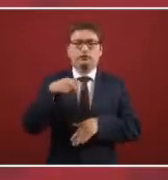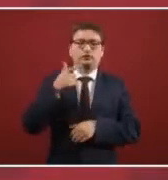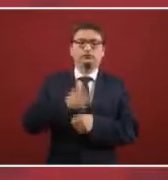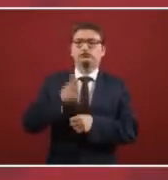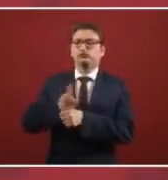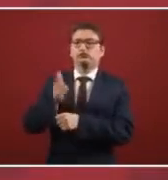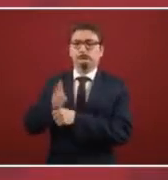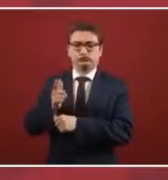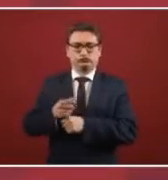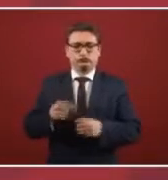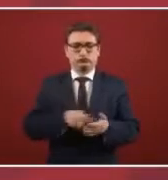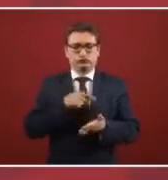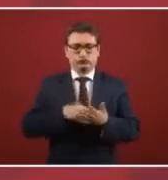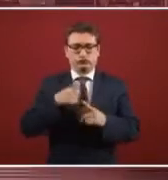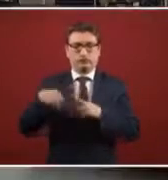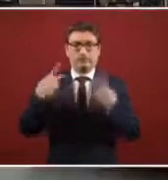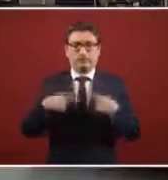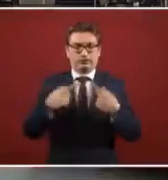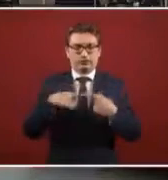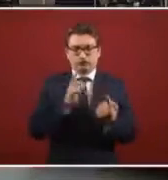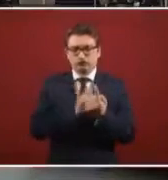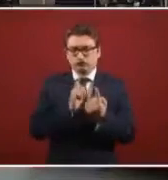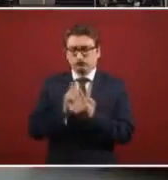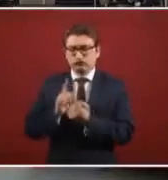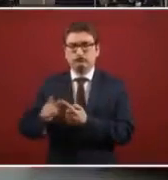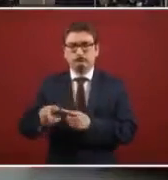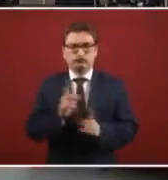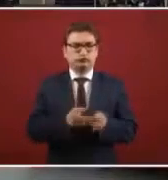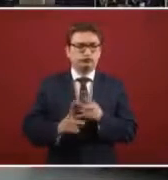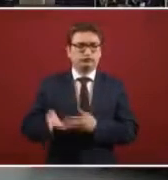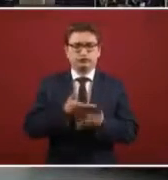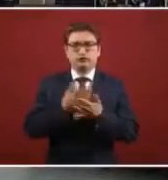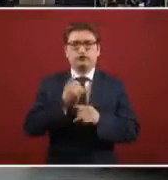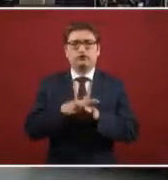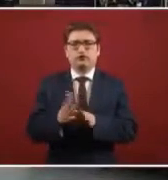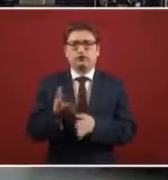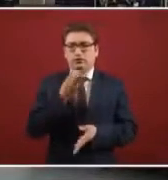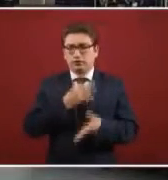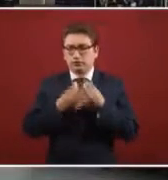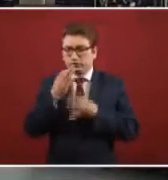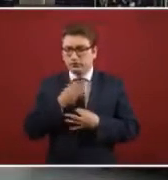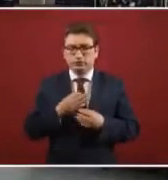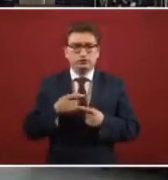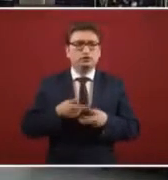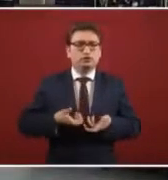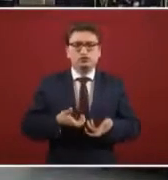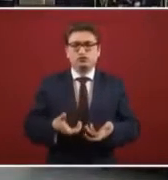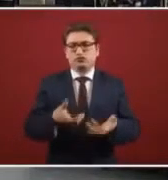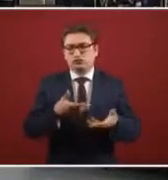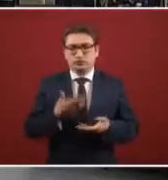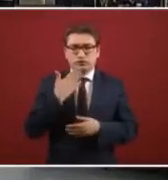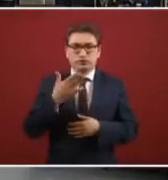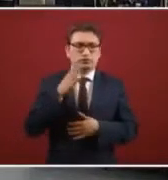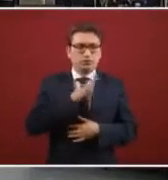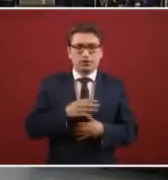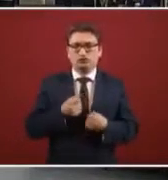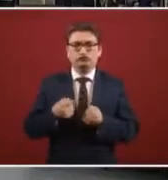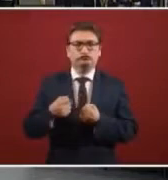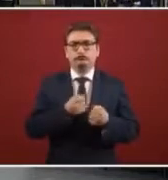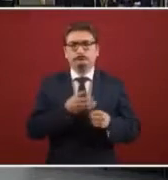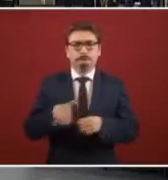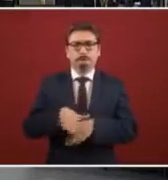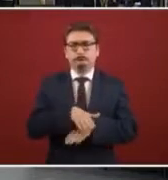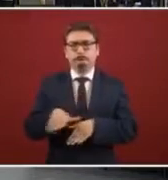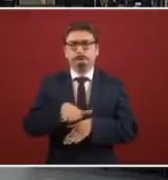see Todo. Estoy what hablando con la everything gente. that's happening. I talk to the people, Me están informando. Estoy and they viendo are cómo están los informing me. caminos, me estoy enterando de